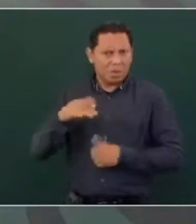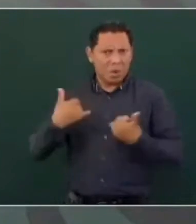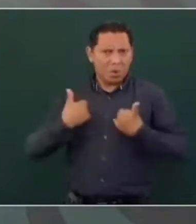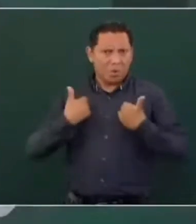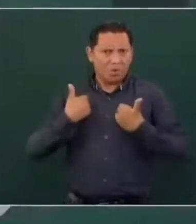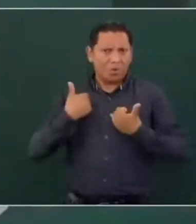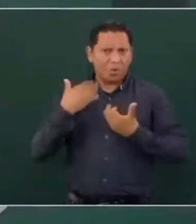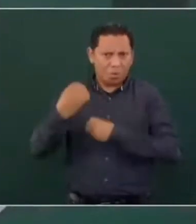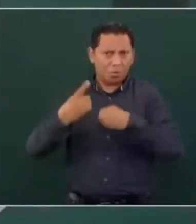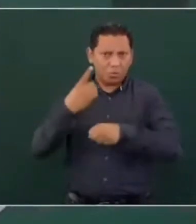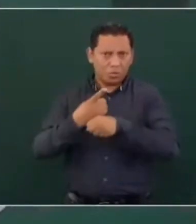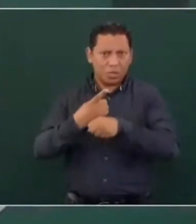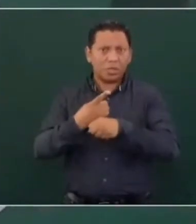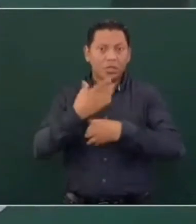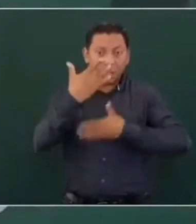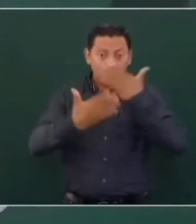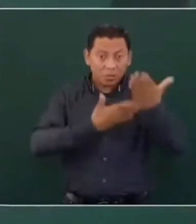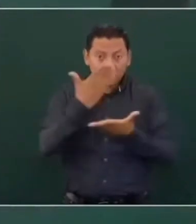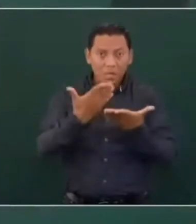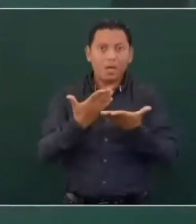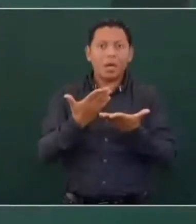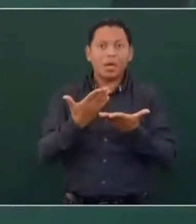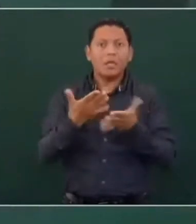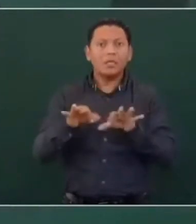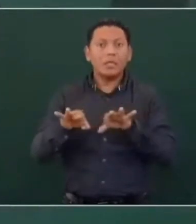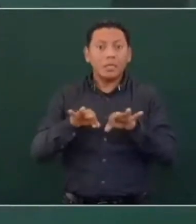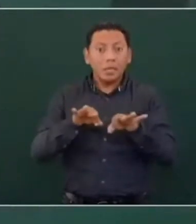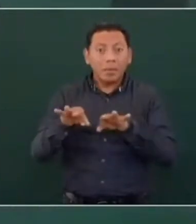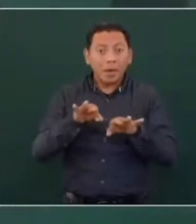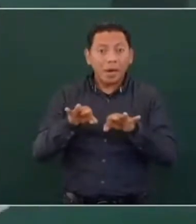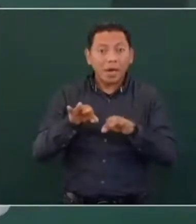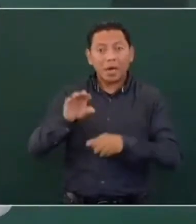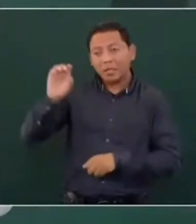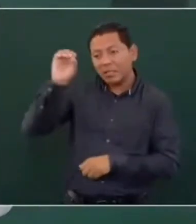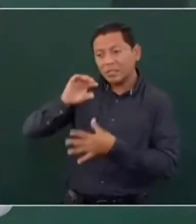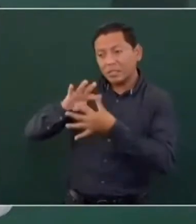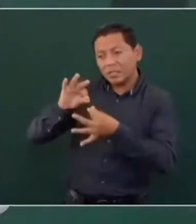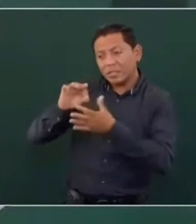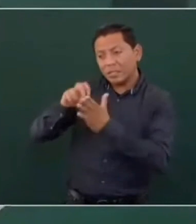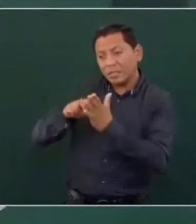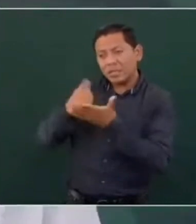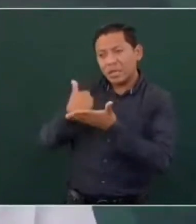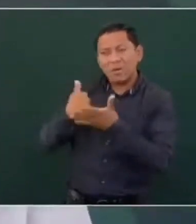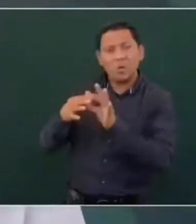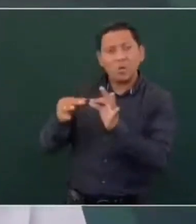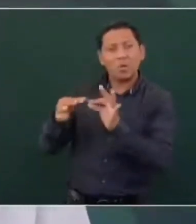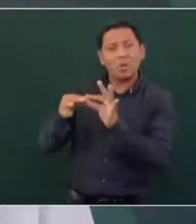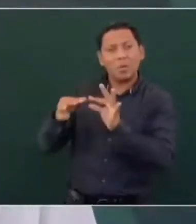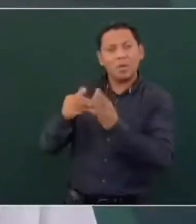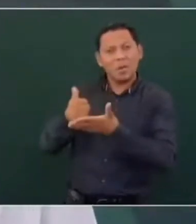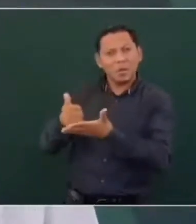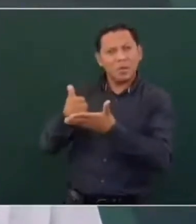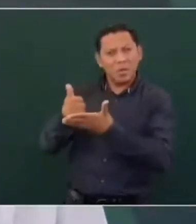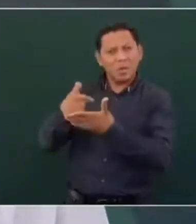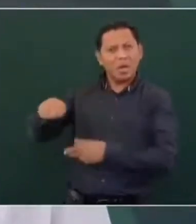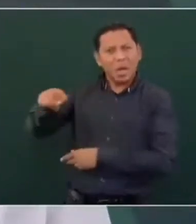oportunidad de trabajo y que se les oriente. Nada de que